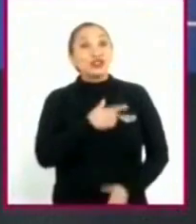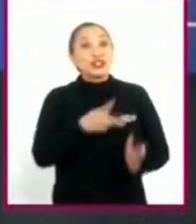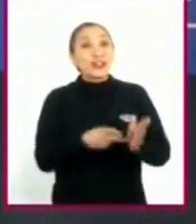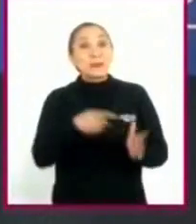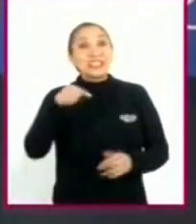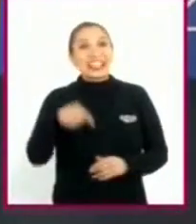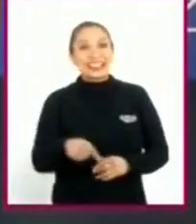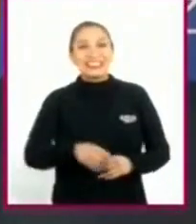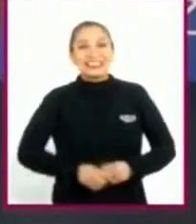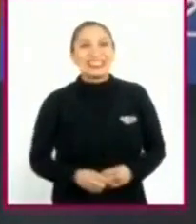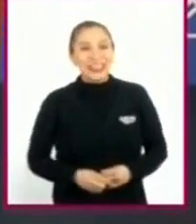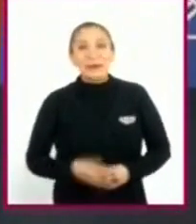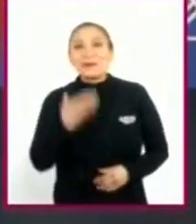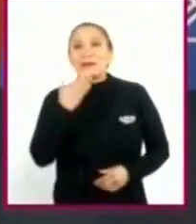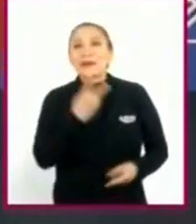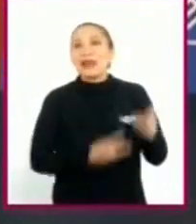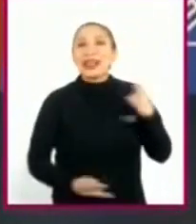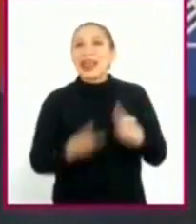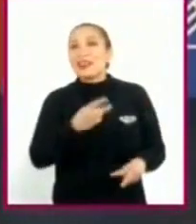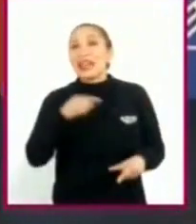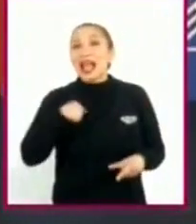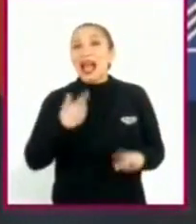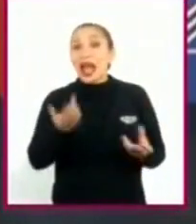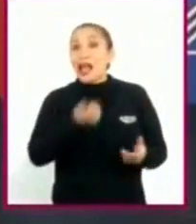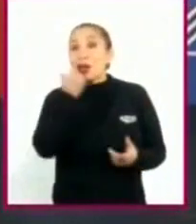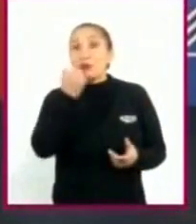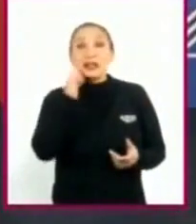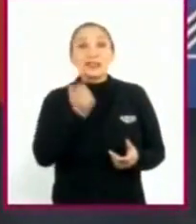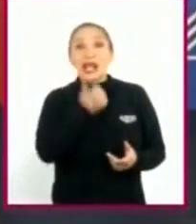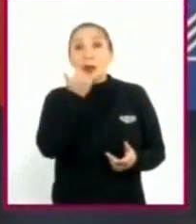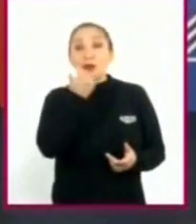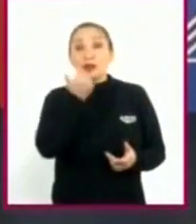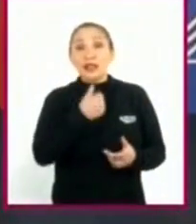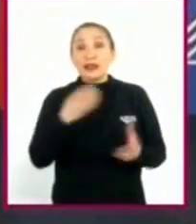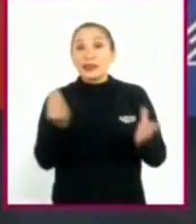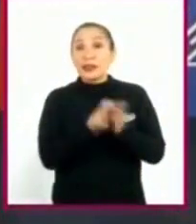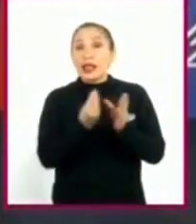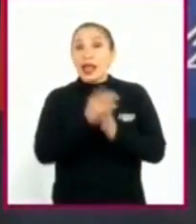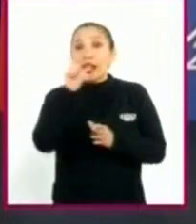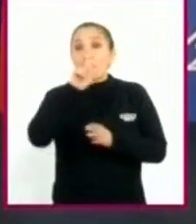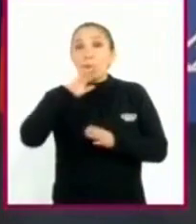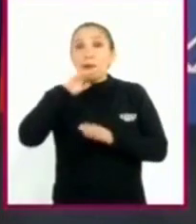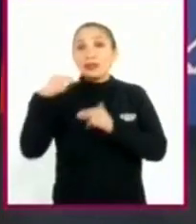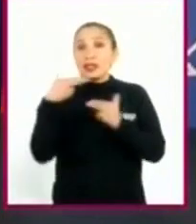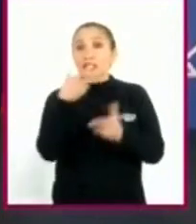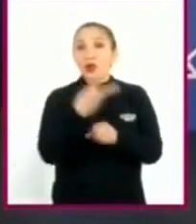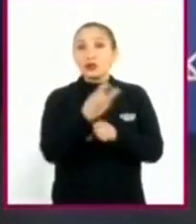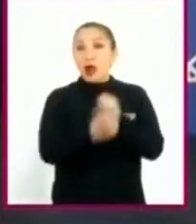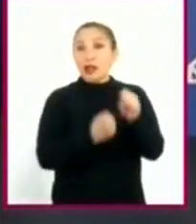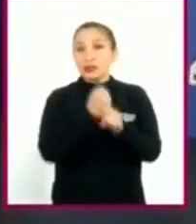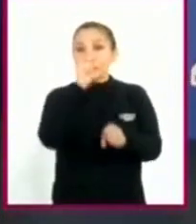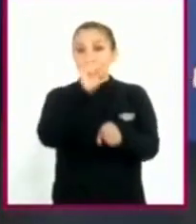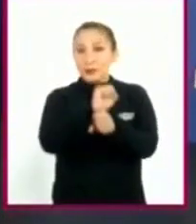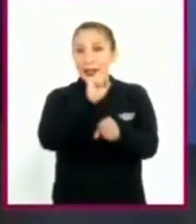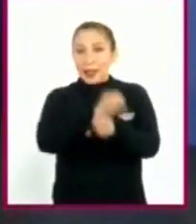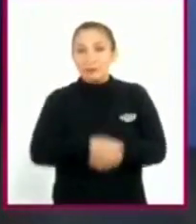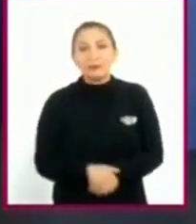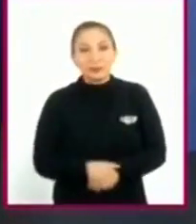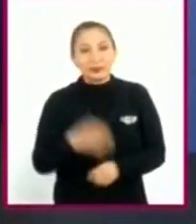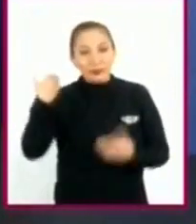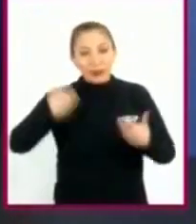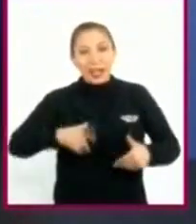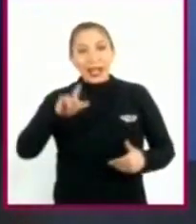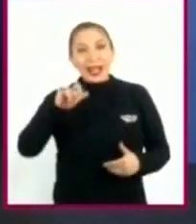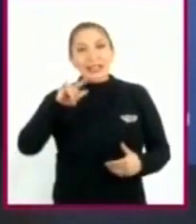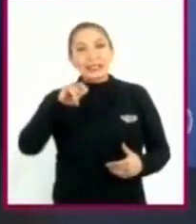saludarlos por aquí de nuevo. Les doy la bienvenida a las alumnas y alumnos de la sesión Lengua Materna de segundo grado de secundaria. Soy Leslie